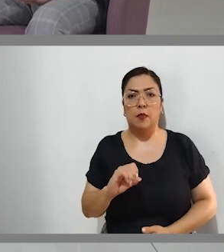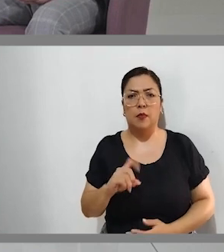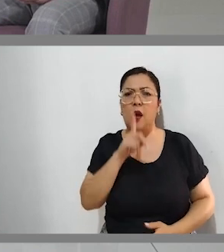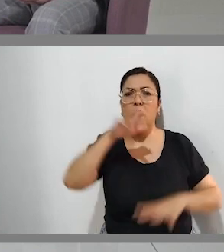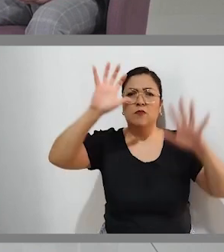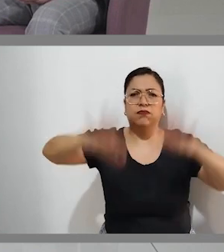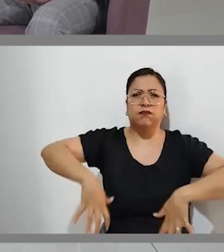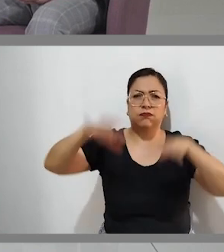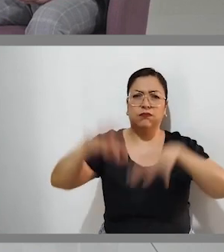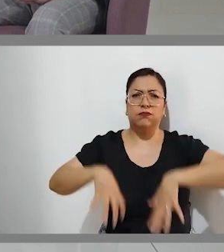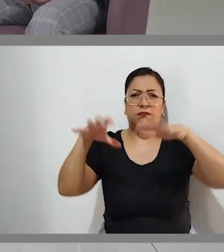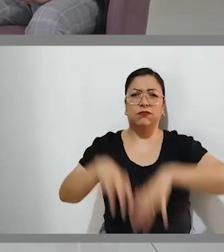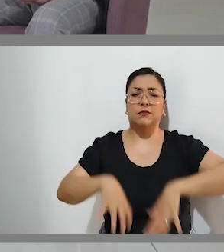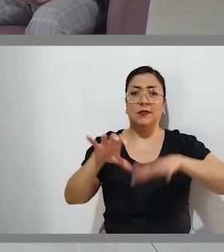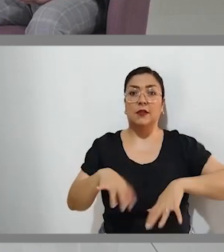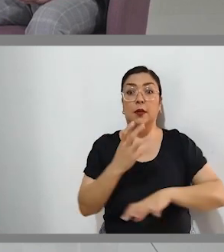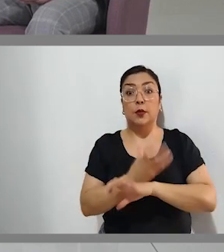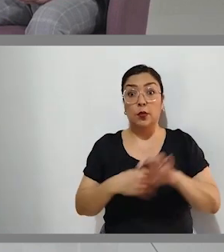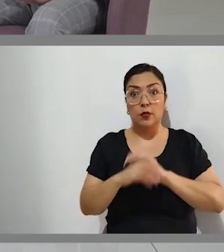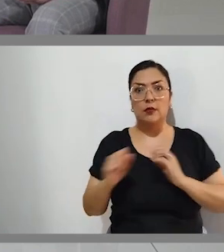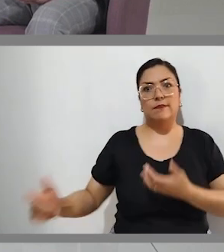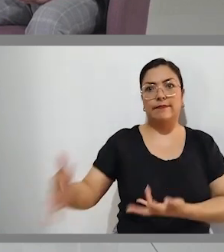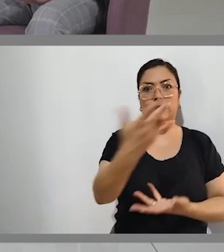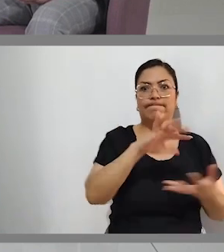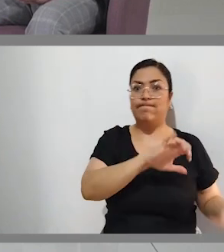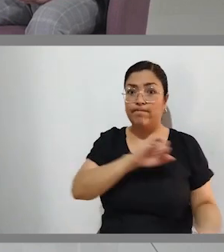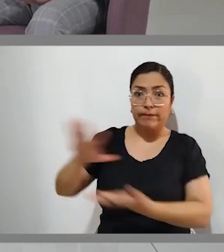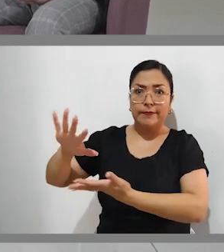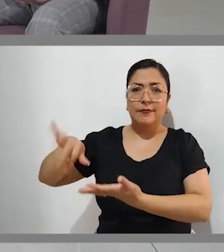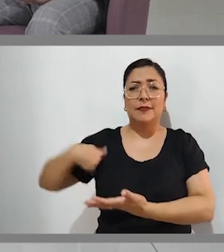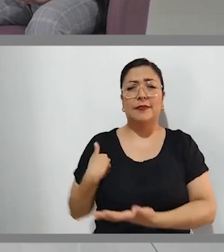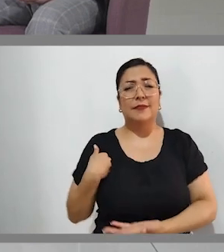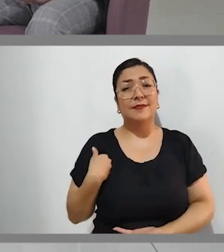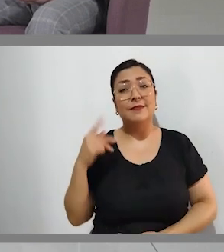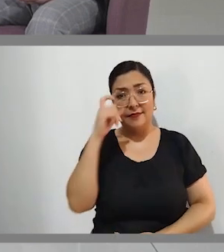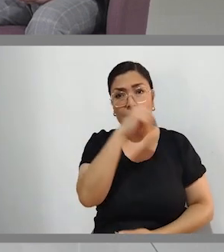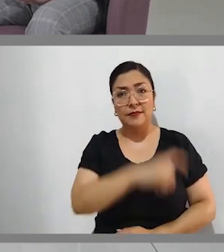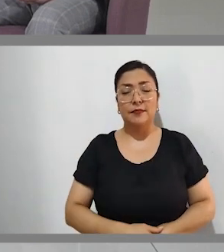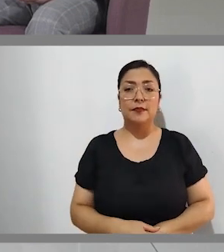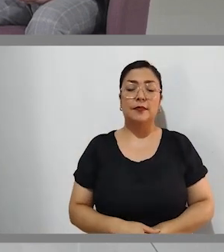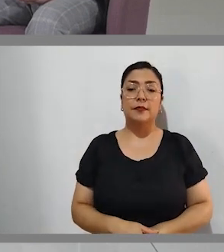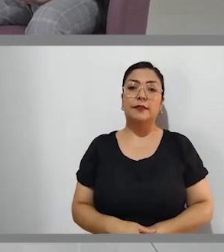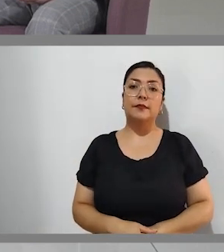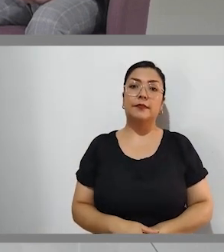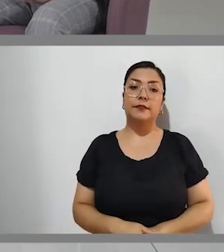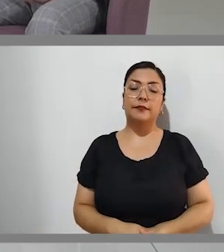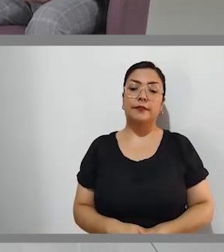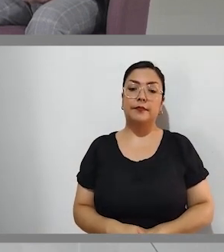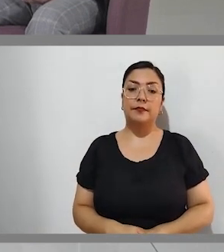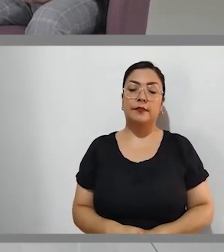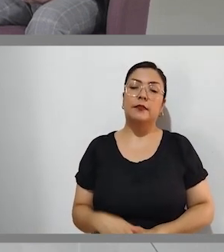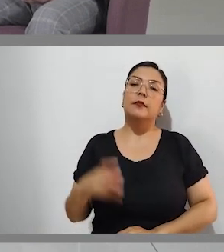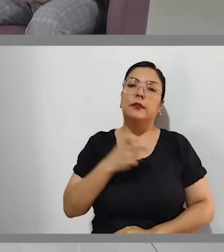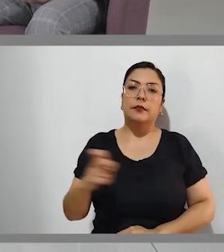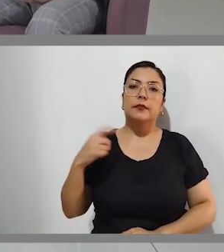por tanto siempre tenemos que tener la previsión desde nuestras áreas de organización electoral para poder tener la previsión